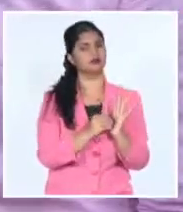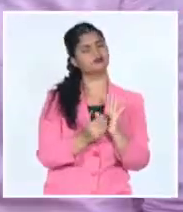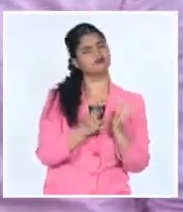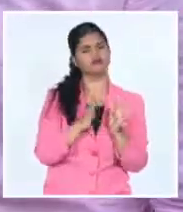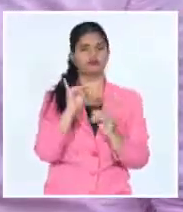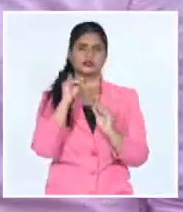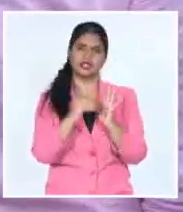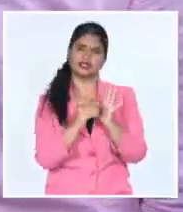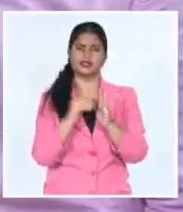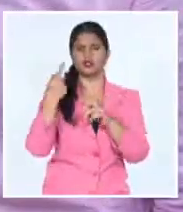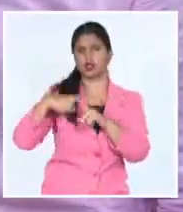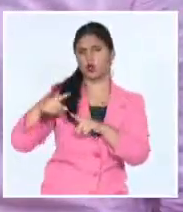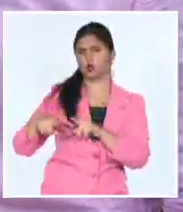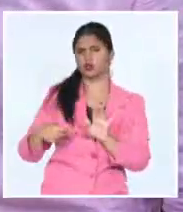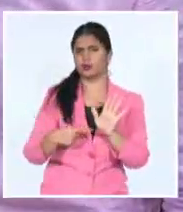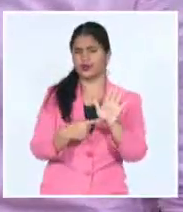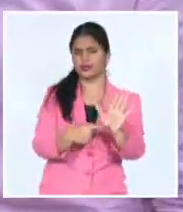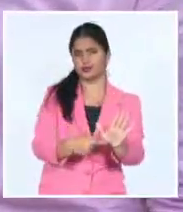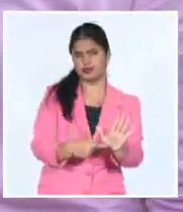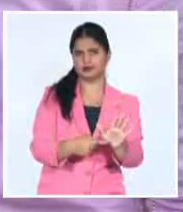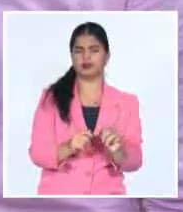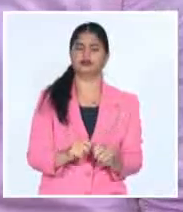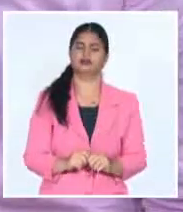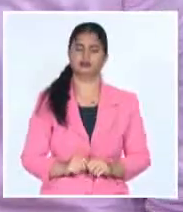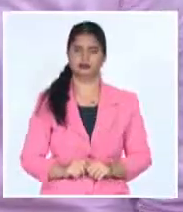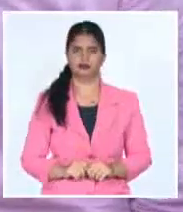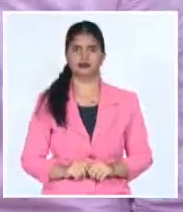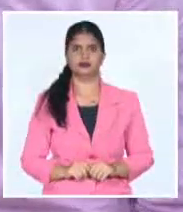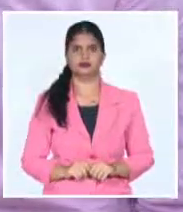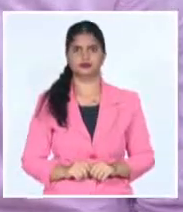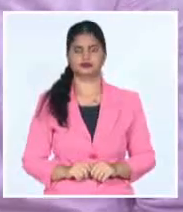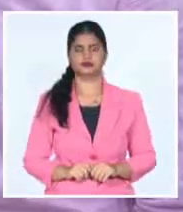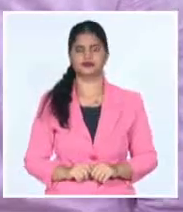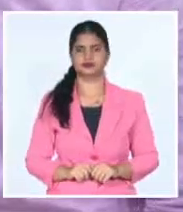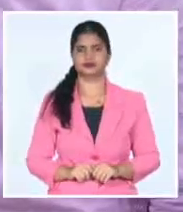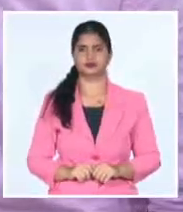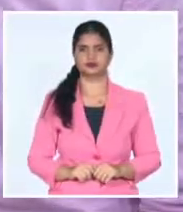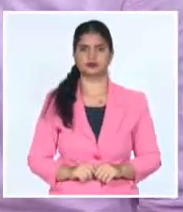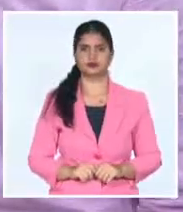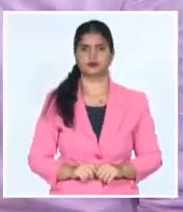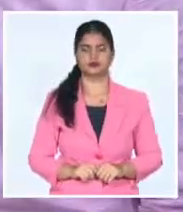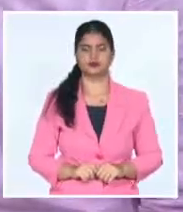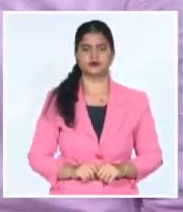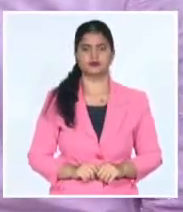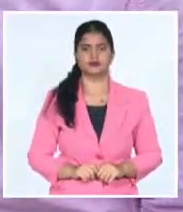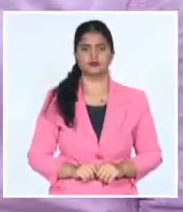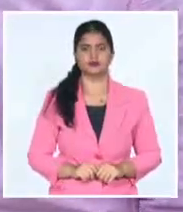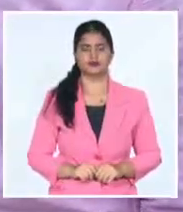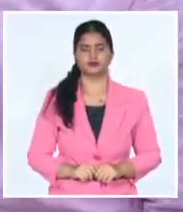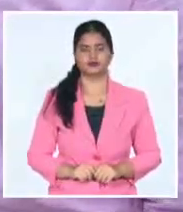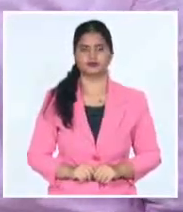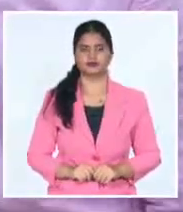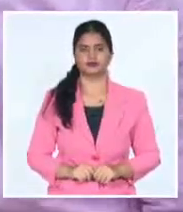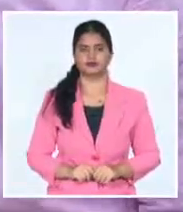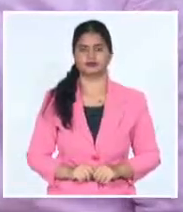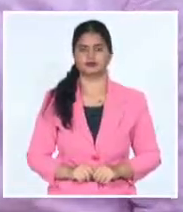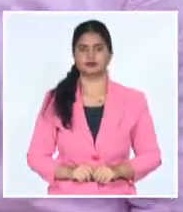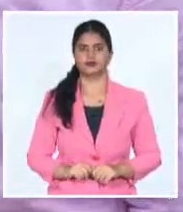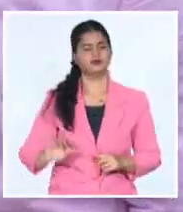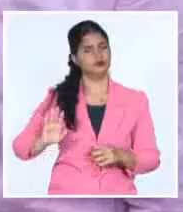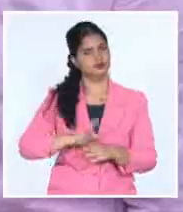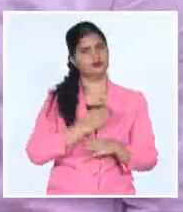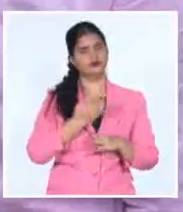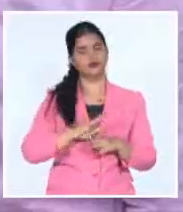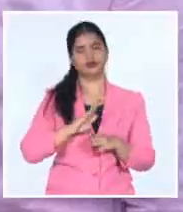poniendo otros espectáculos como Cartografía para Elefantes Sin Manada, Ofelia, que es la primera parte de esta saga, y Psicosis, que fue